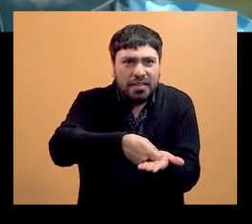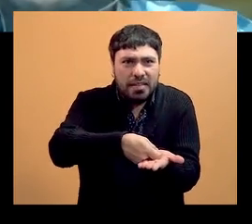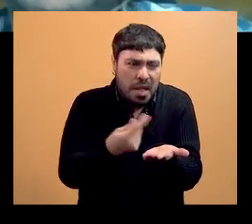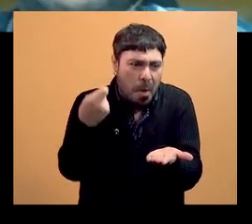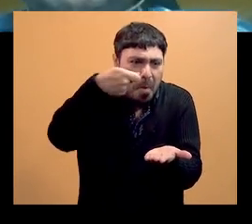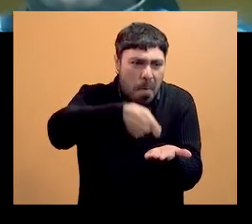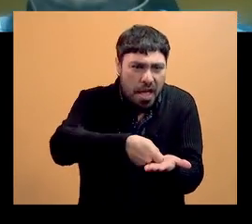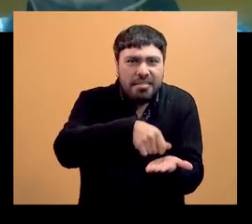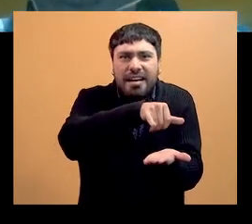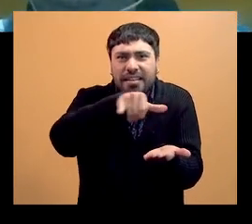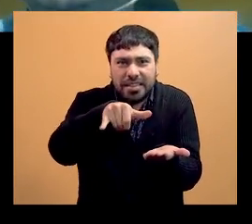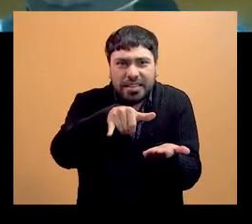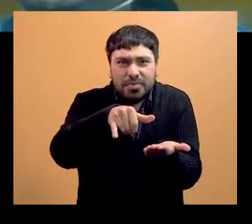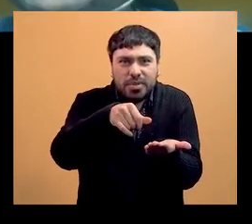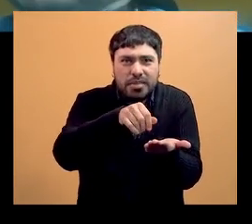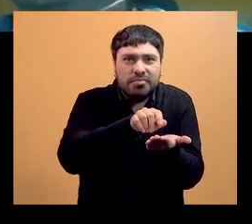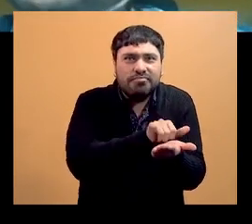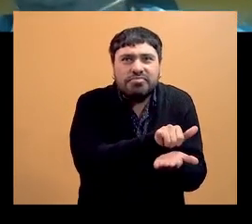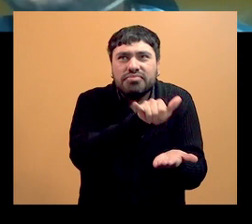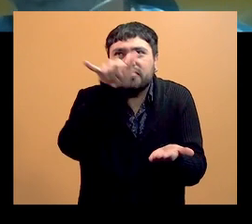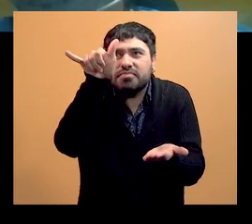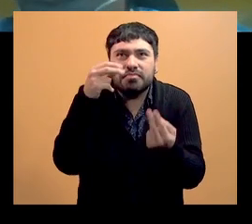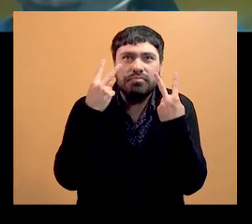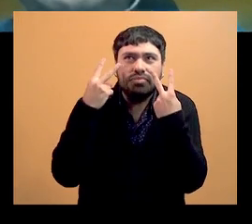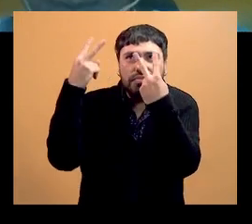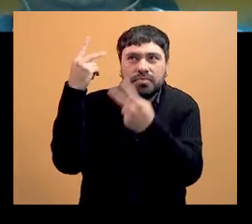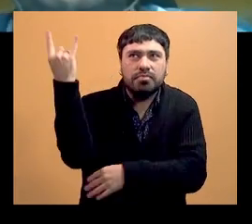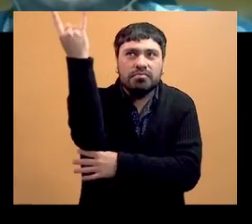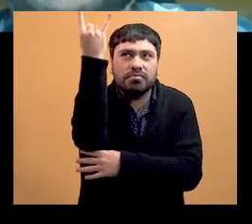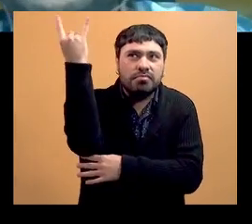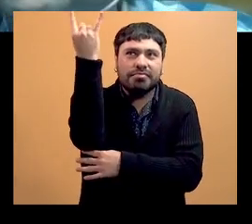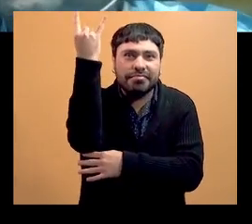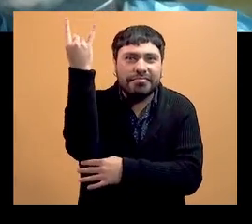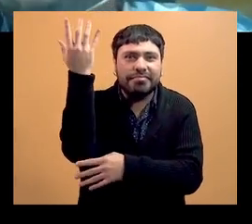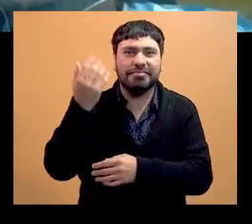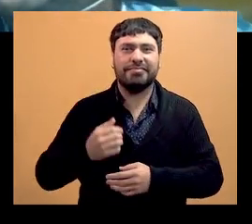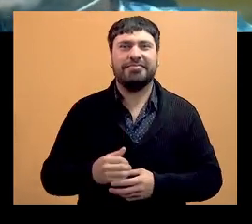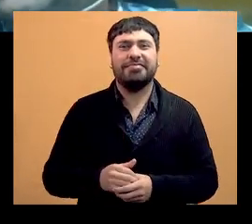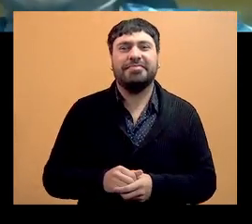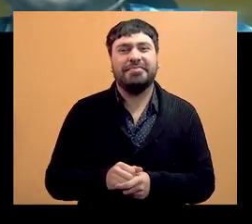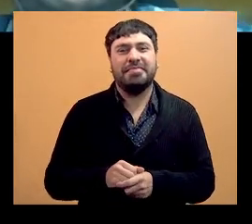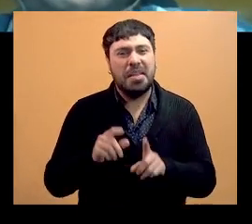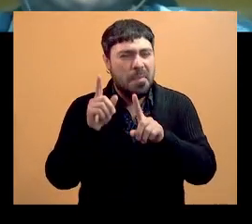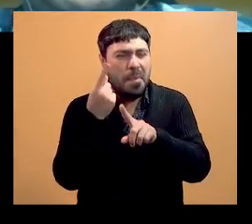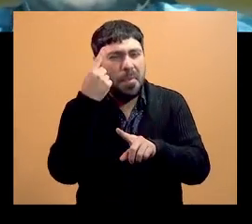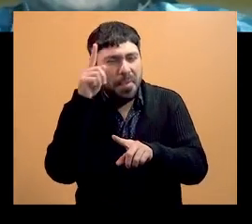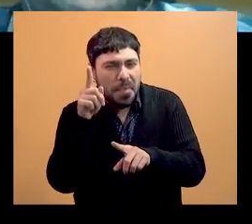del PAR Explora le hubieran preguntado a un fanático de Star Wars si quería hablar 30 minutos sobre lo que está pasando hoy en el